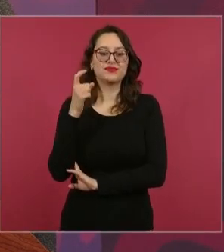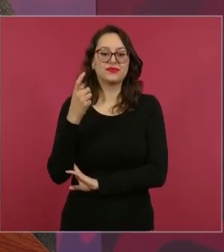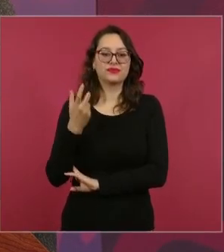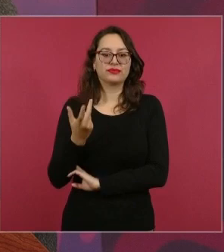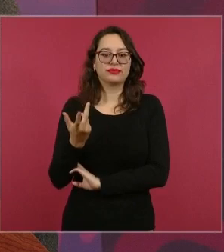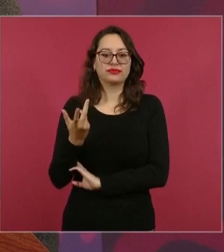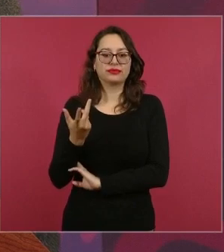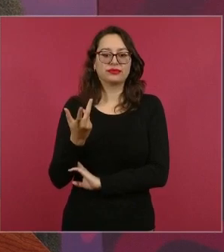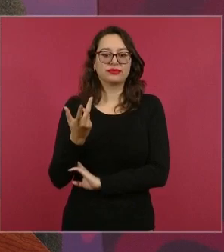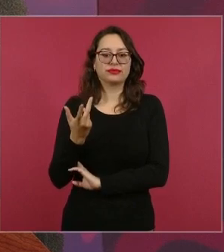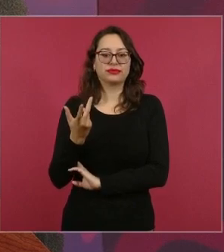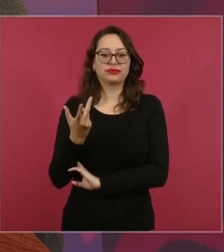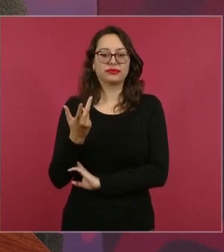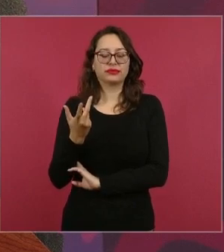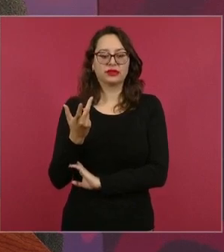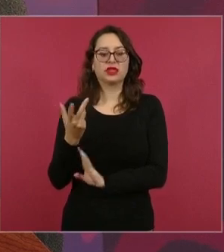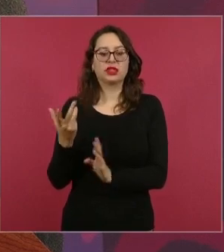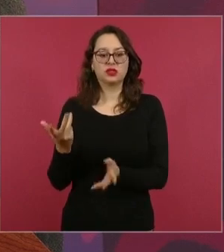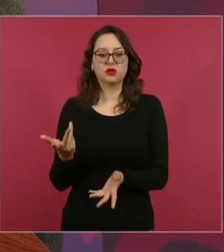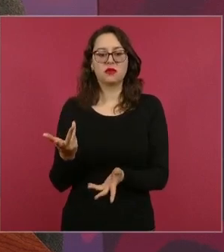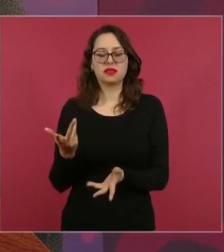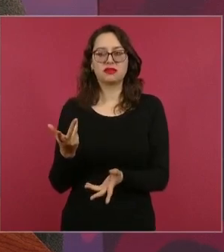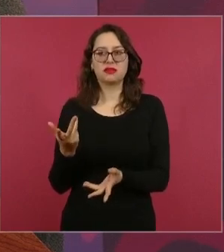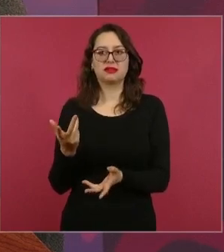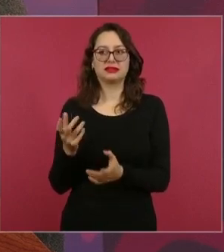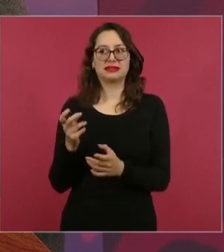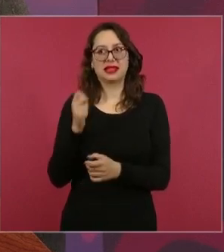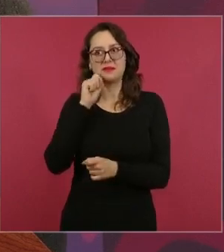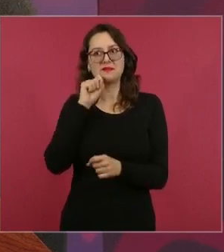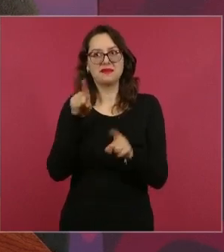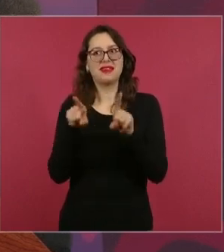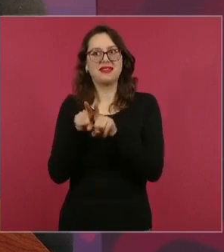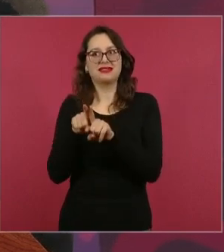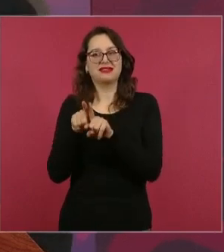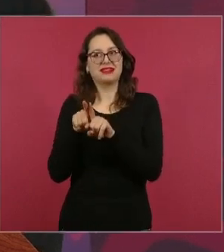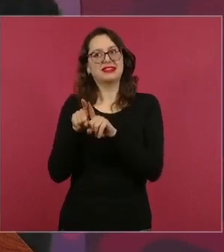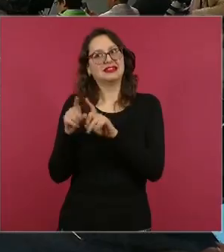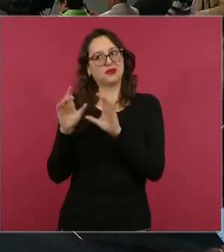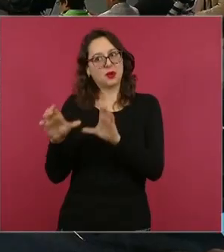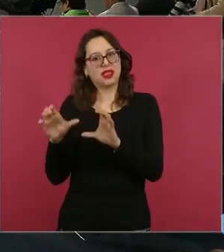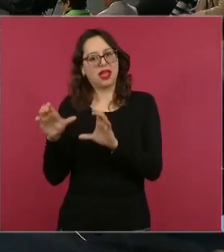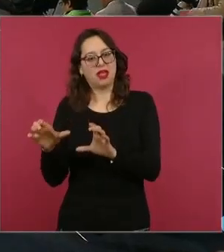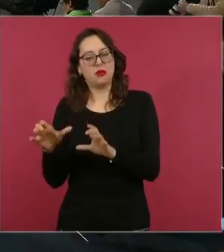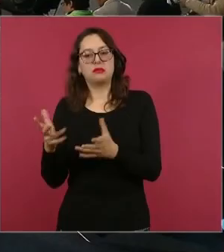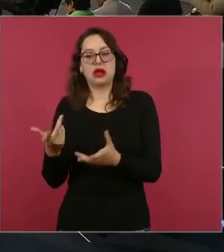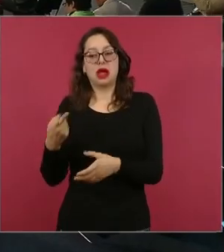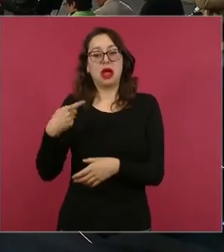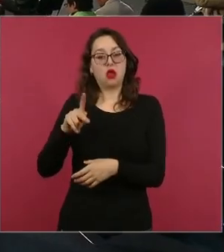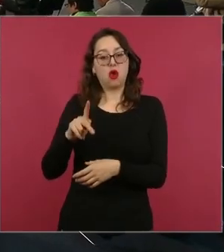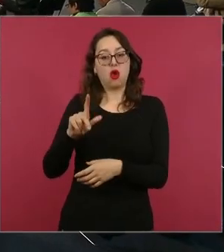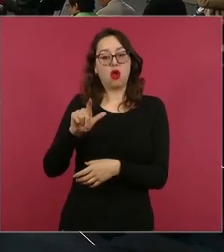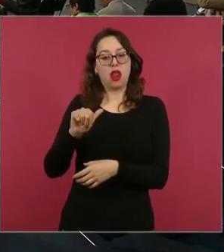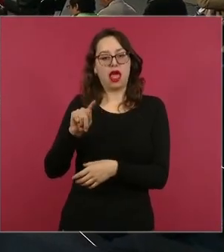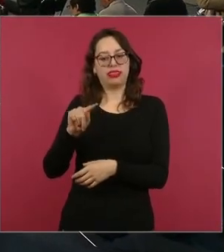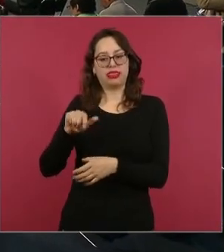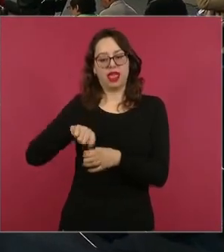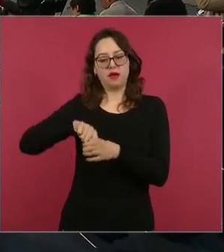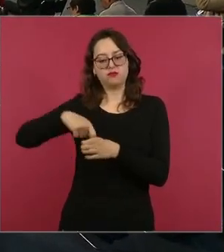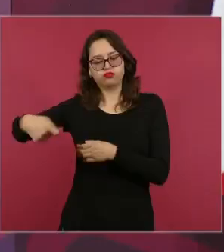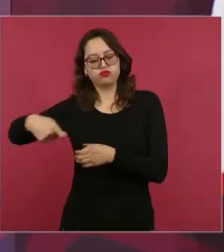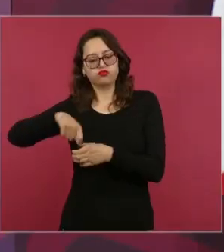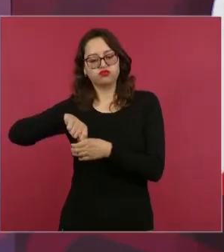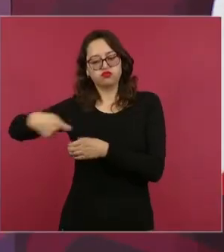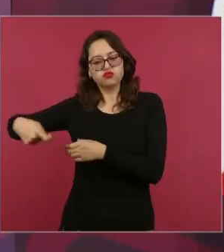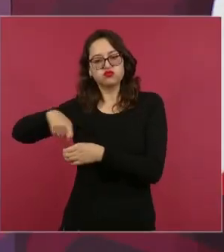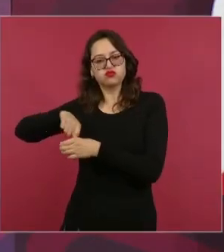eh Pero hay otros eh las latas hay